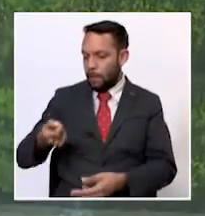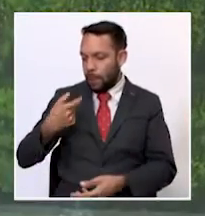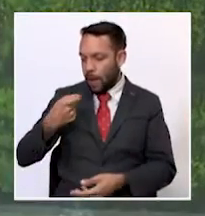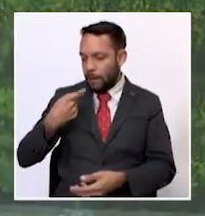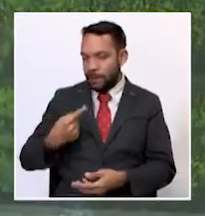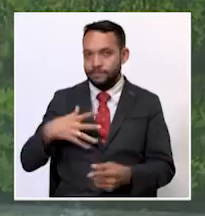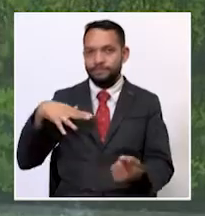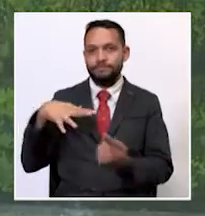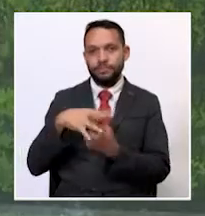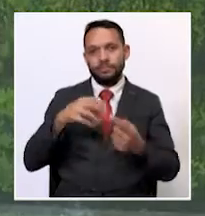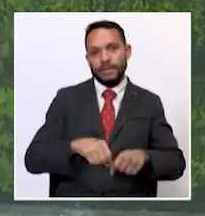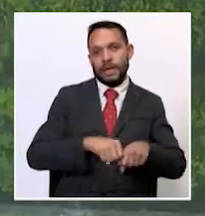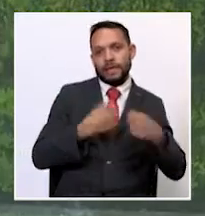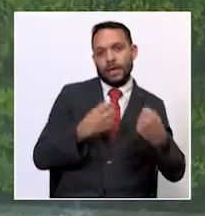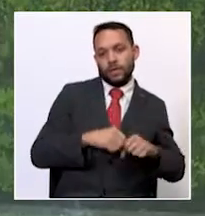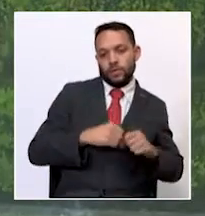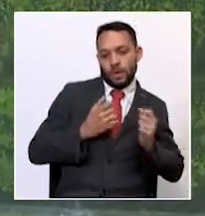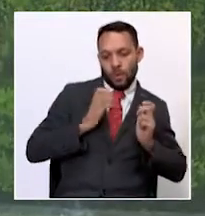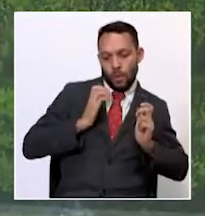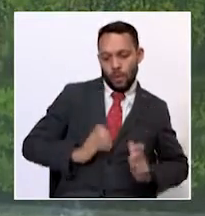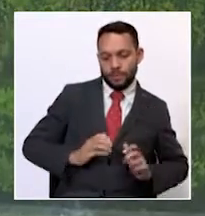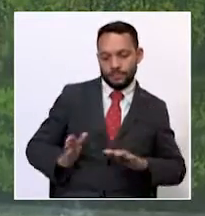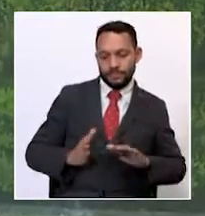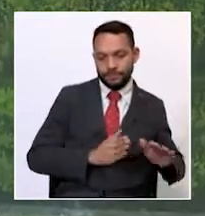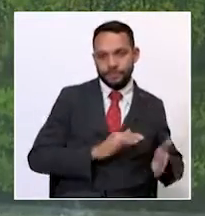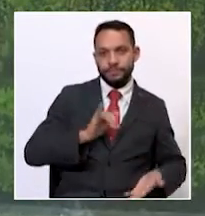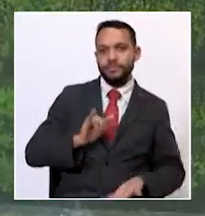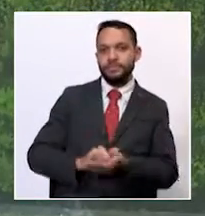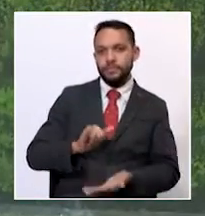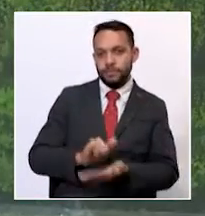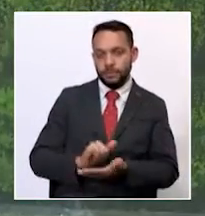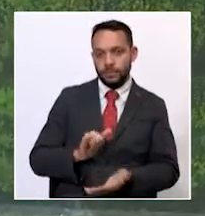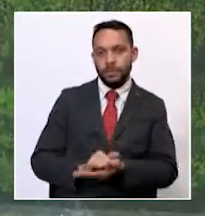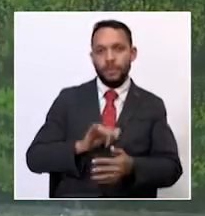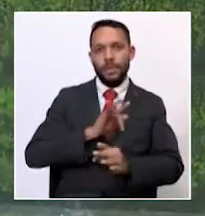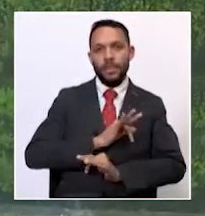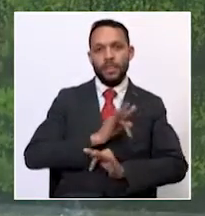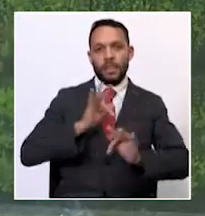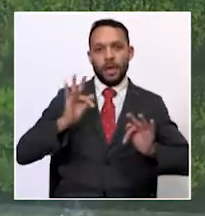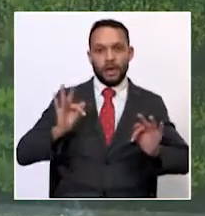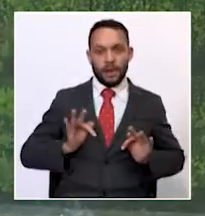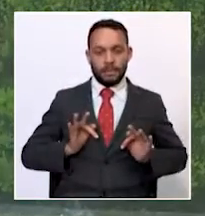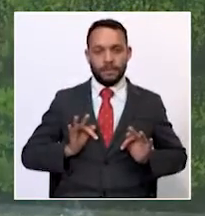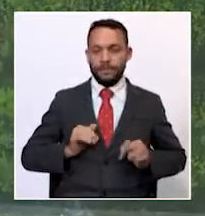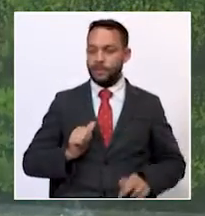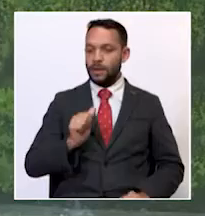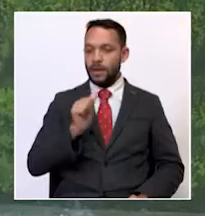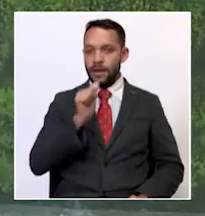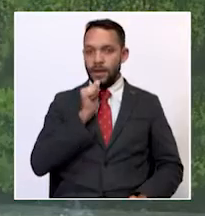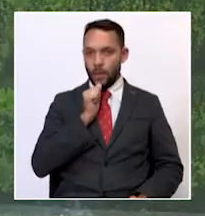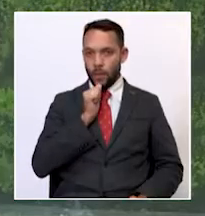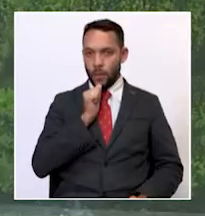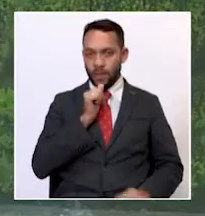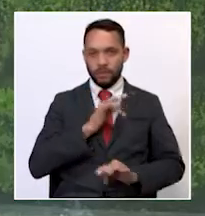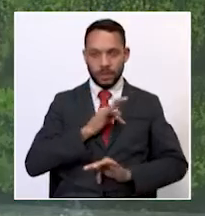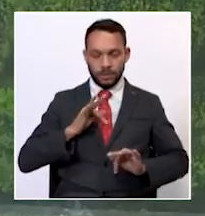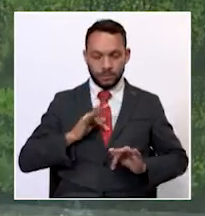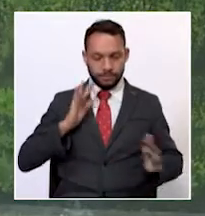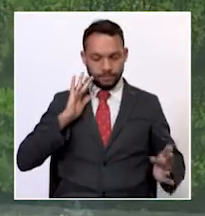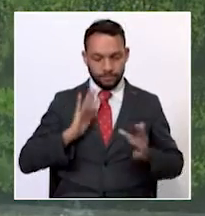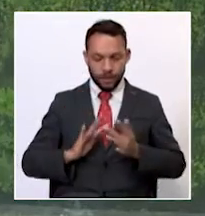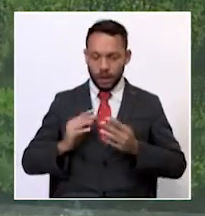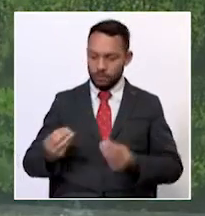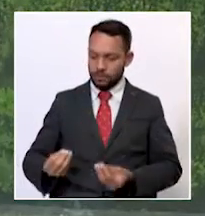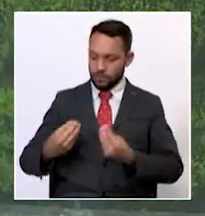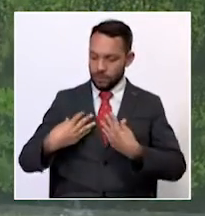que podemos utilizar. Y una de estas terapias es precisamente la hidrología o hidroterapia médica.